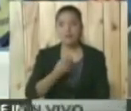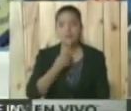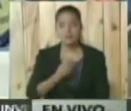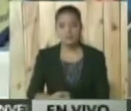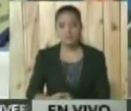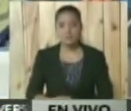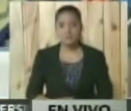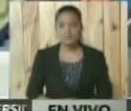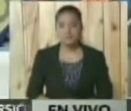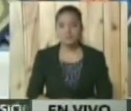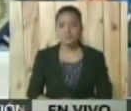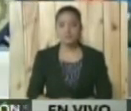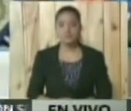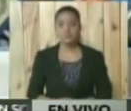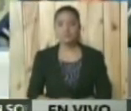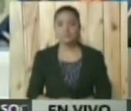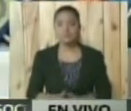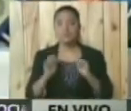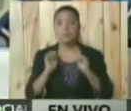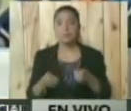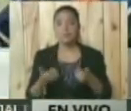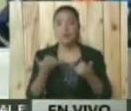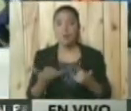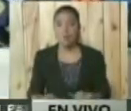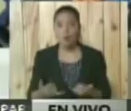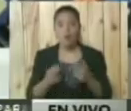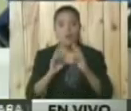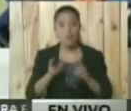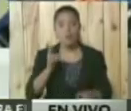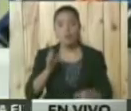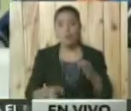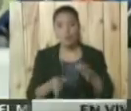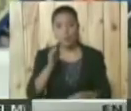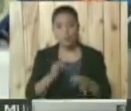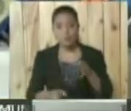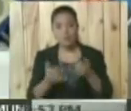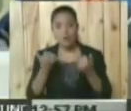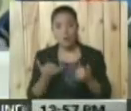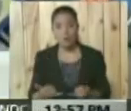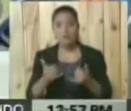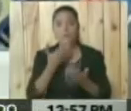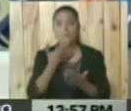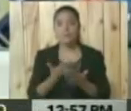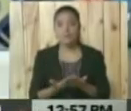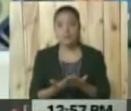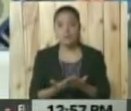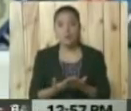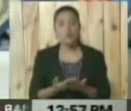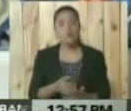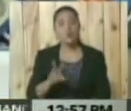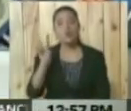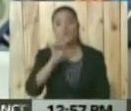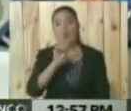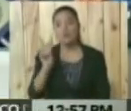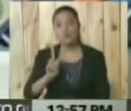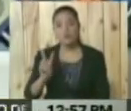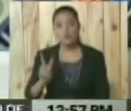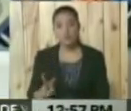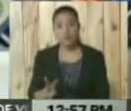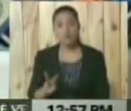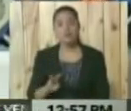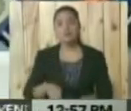que se está comenzando a hacer justicia, se está planteando que los venezolanos y las venezolanas a quienes se